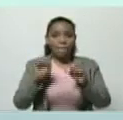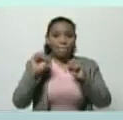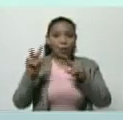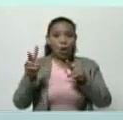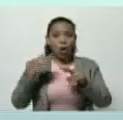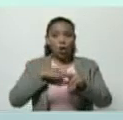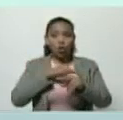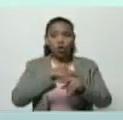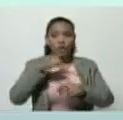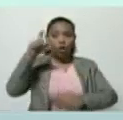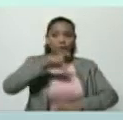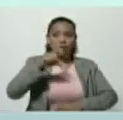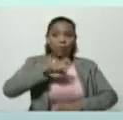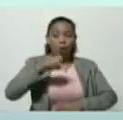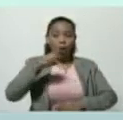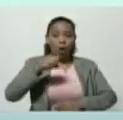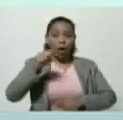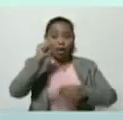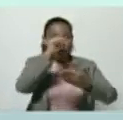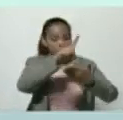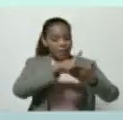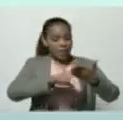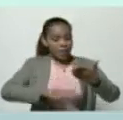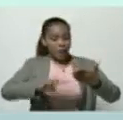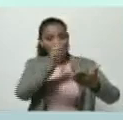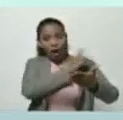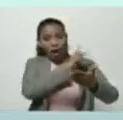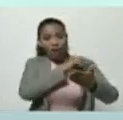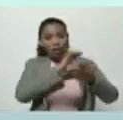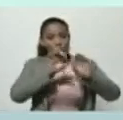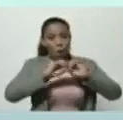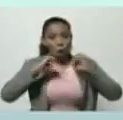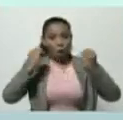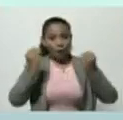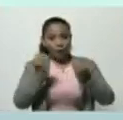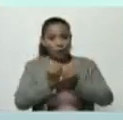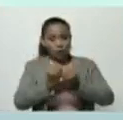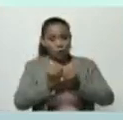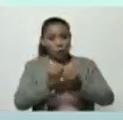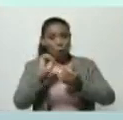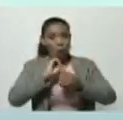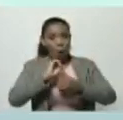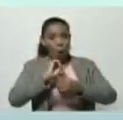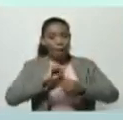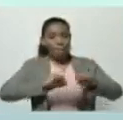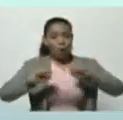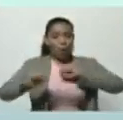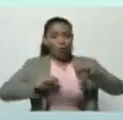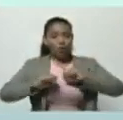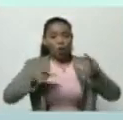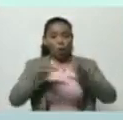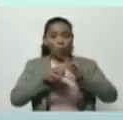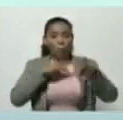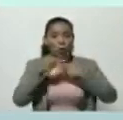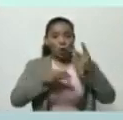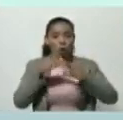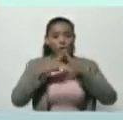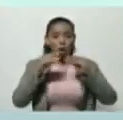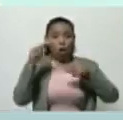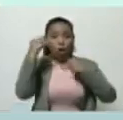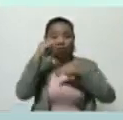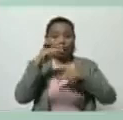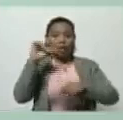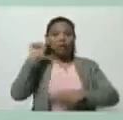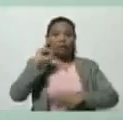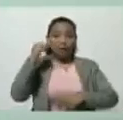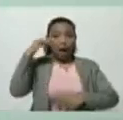nosotros necesitamos la lista de los jefes de organización de movilización del partido a todos los niveles, y la